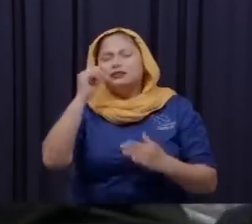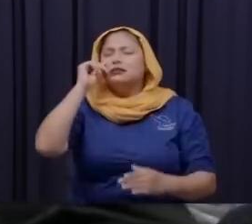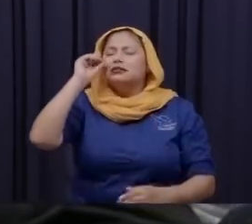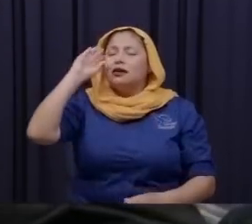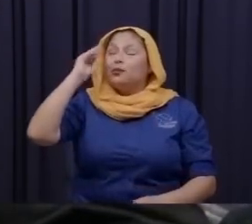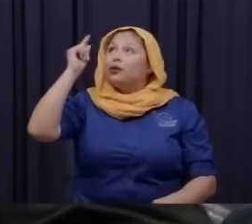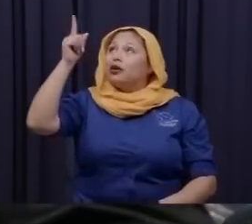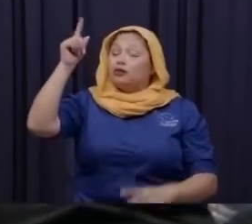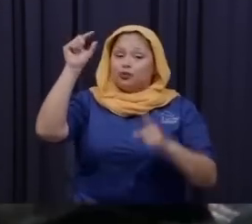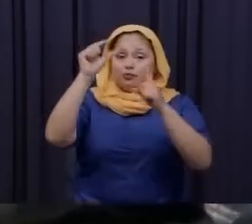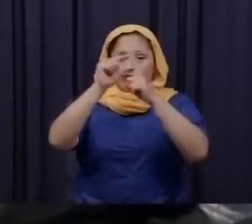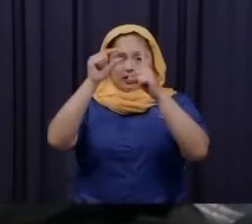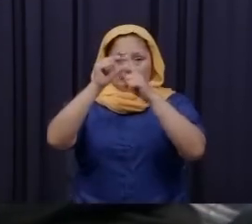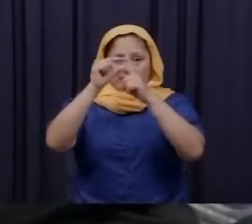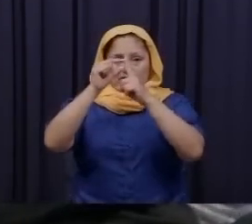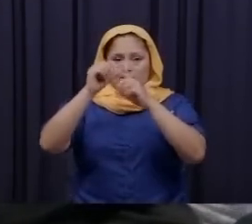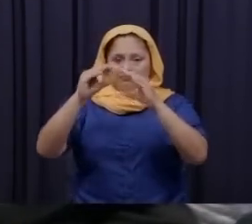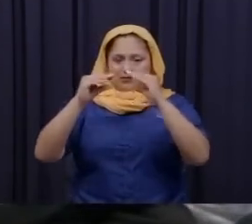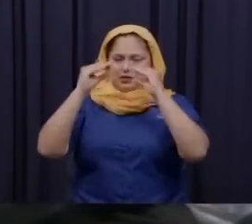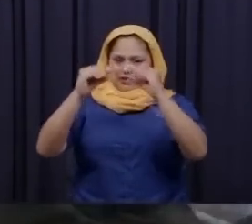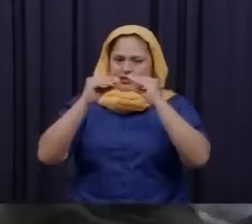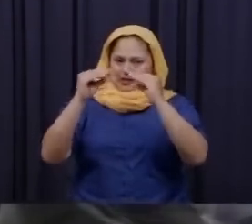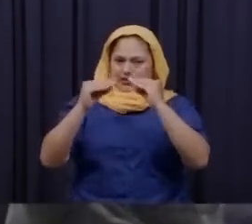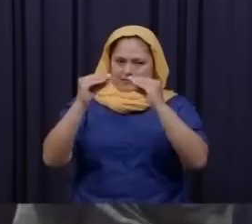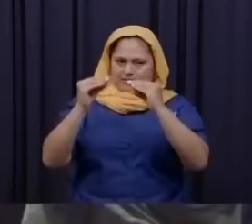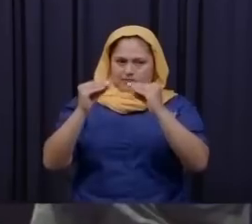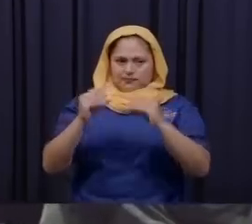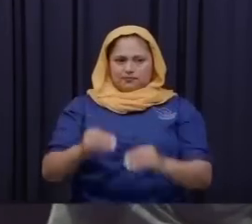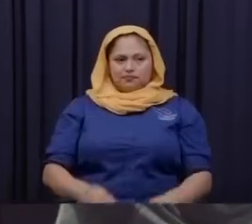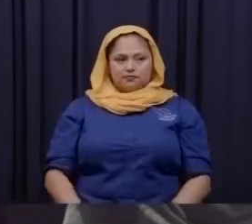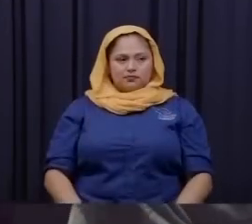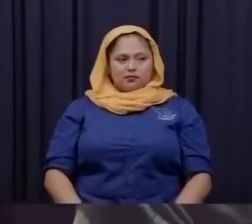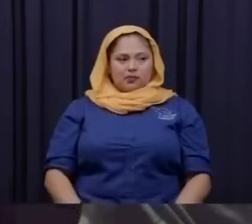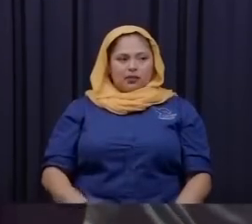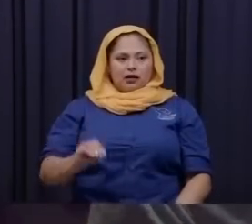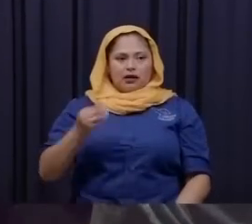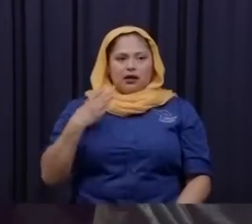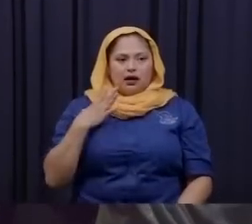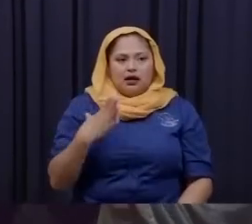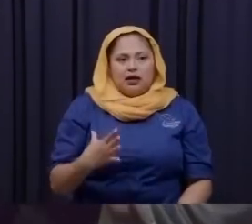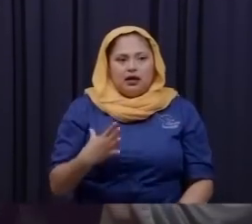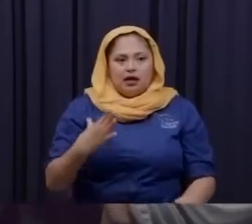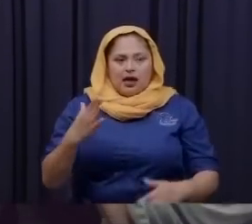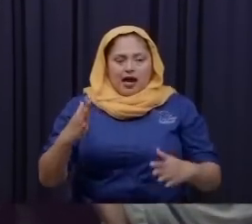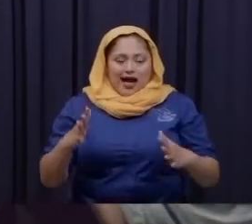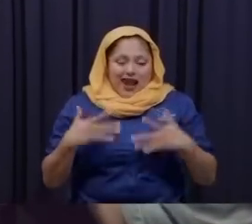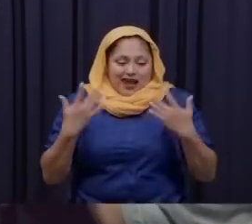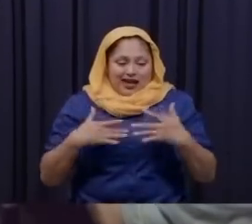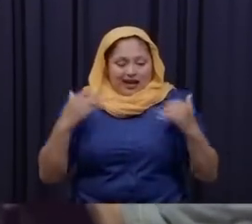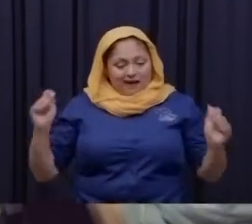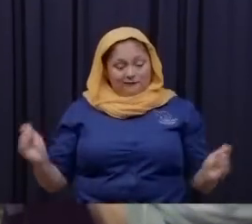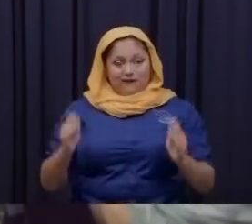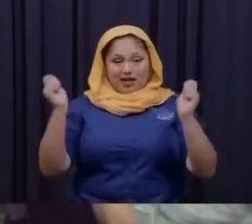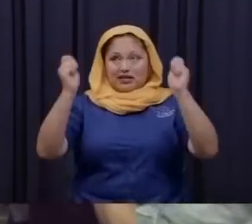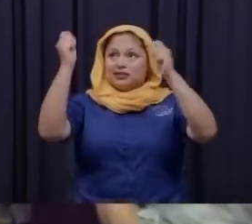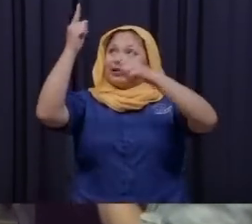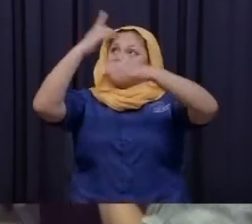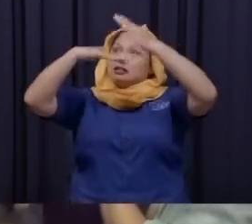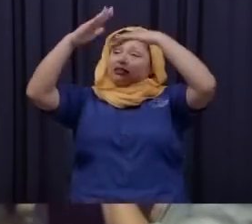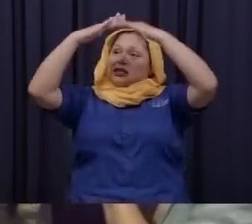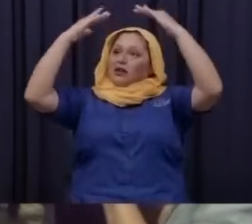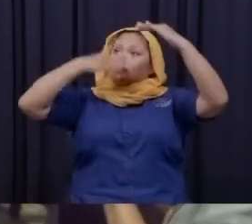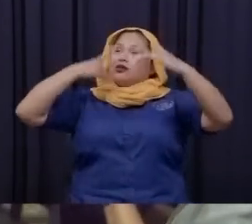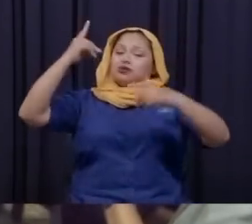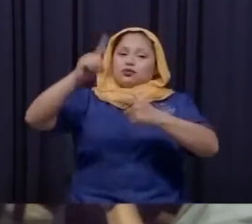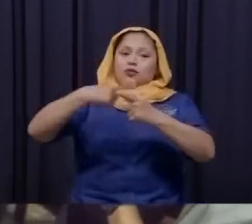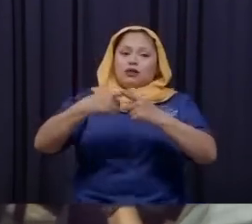tu palabra nos enseña de que hay alegría y fiesta en los cielos, oh Dios, cuando